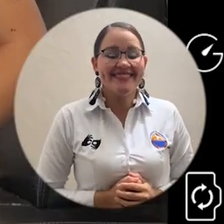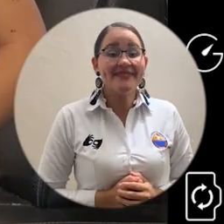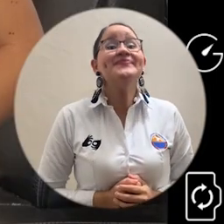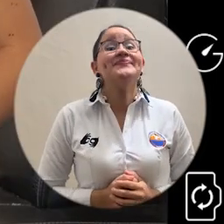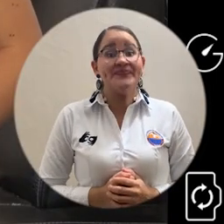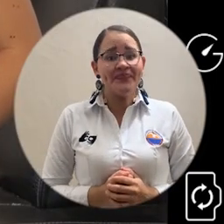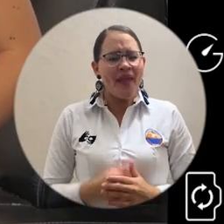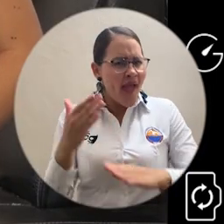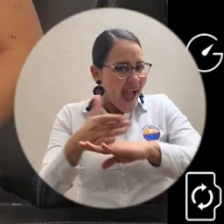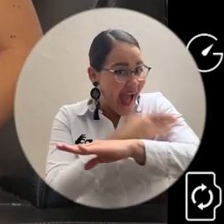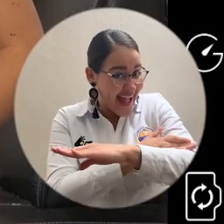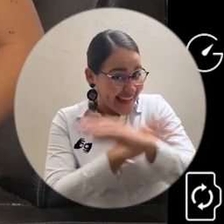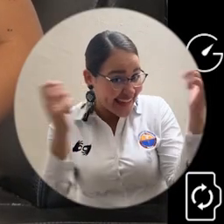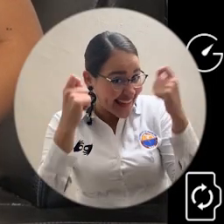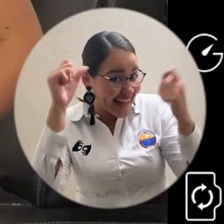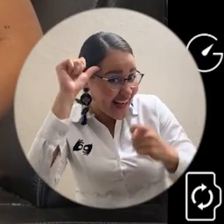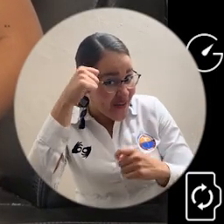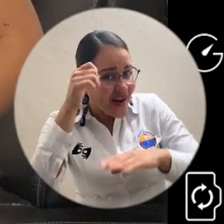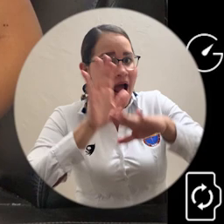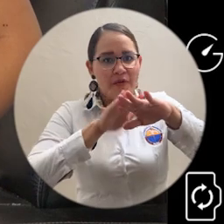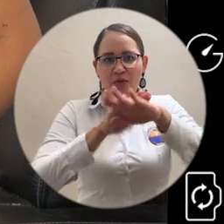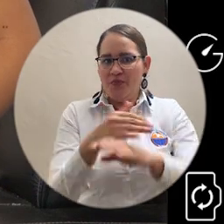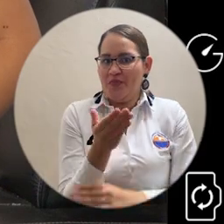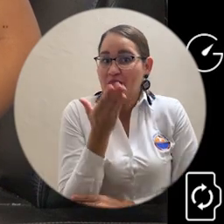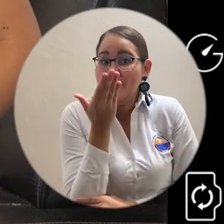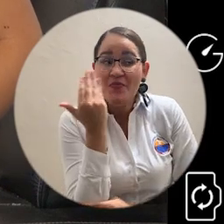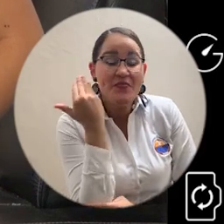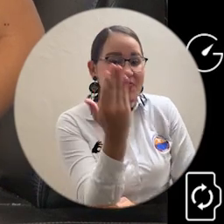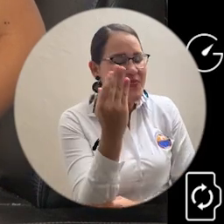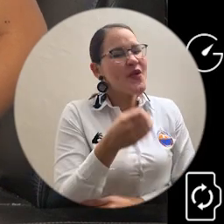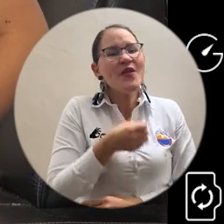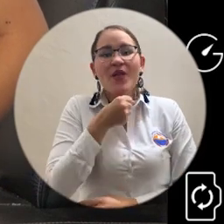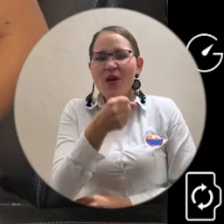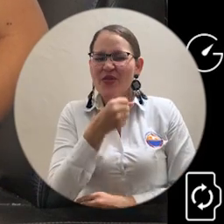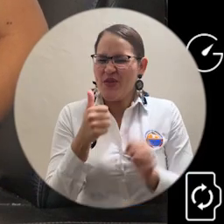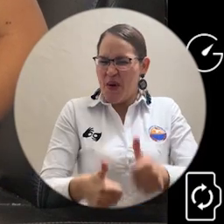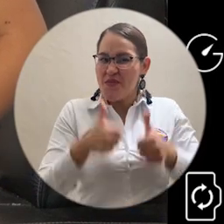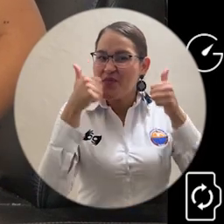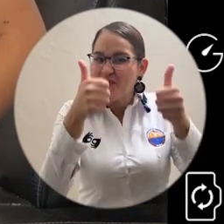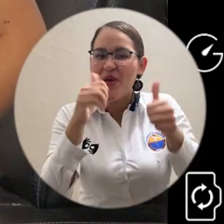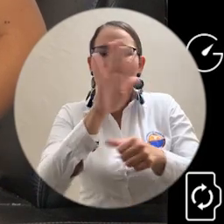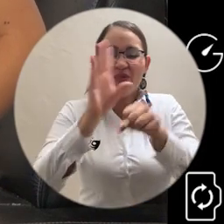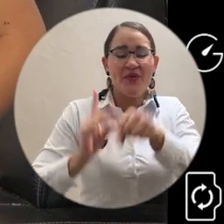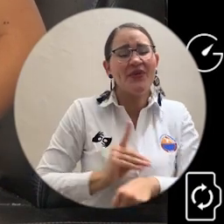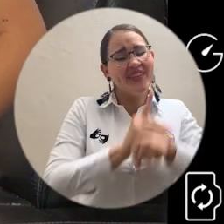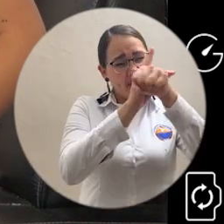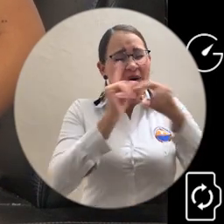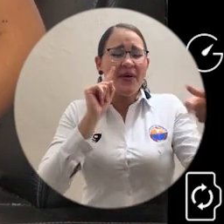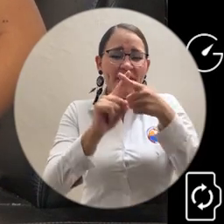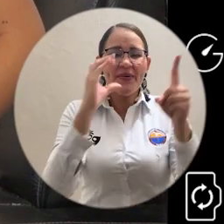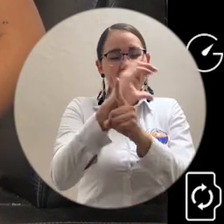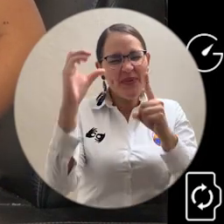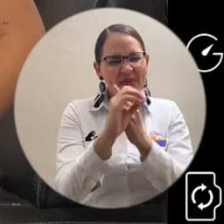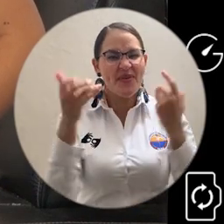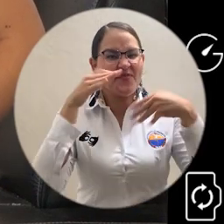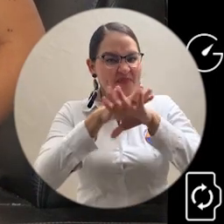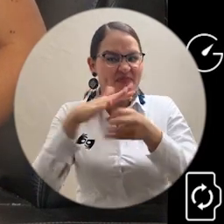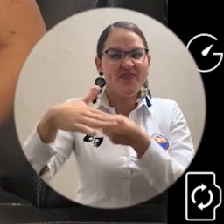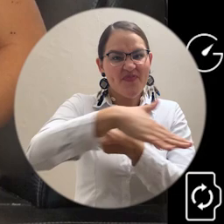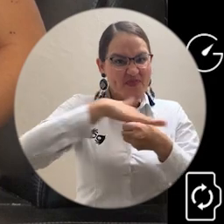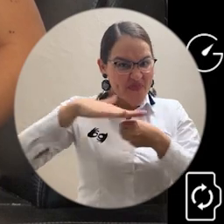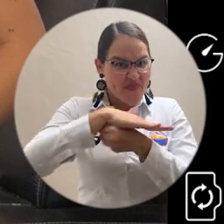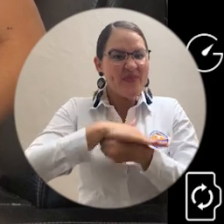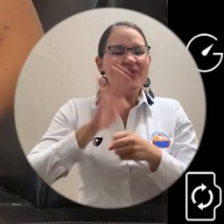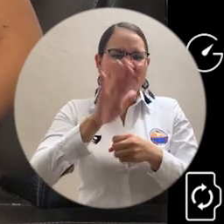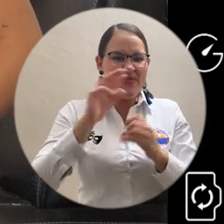Magdalena. Antes de la pausa, les hemos contado las buenas nuevas del nuevo doctorado en Educación, Interculturalidad y Territorio de la Alma Mater, así